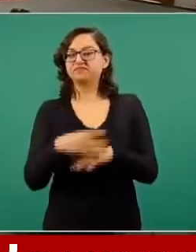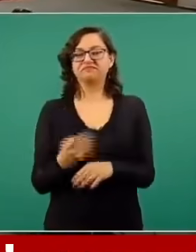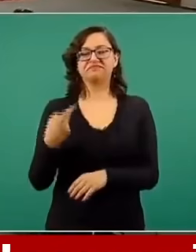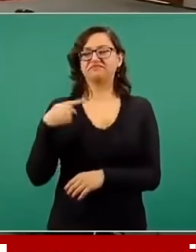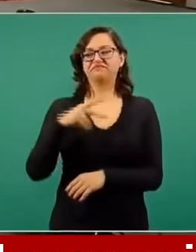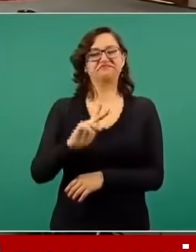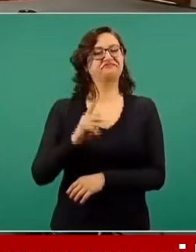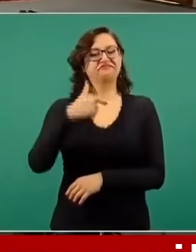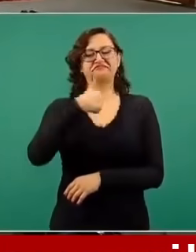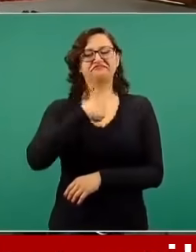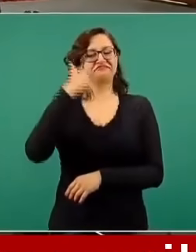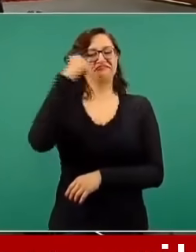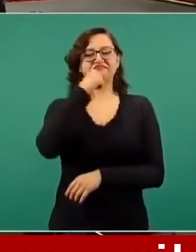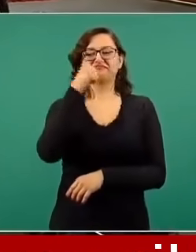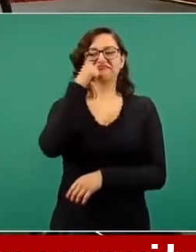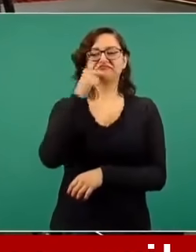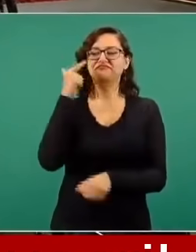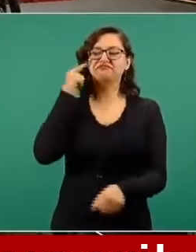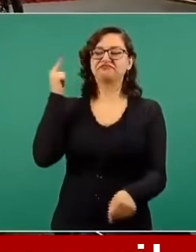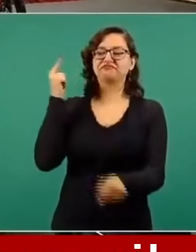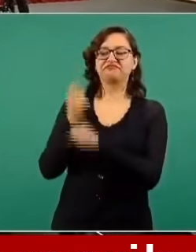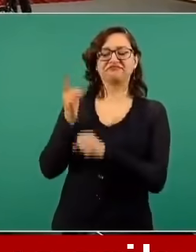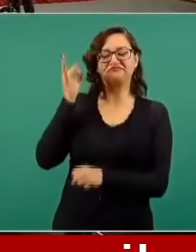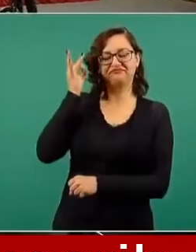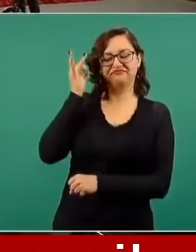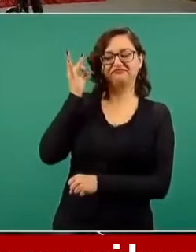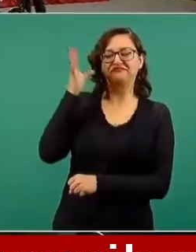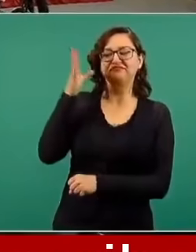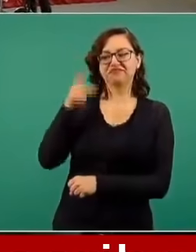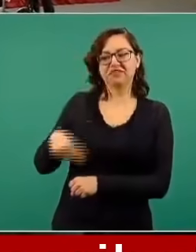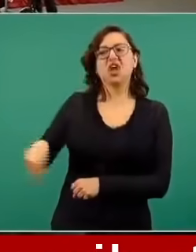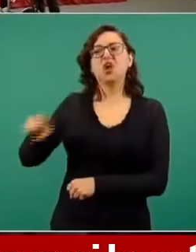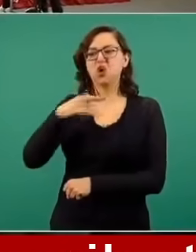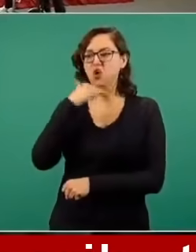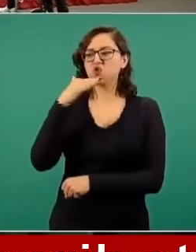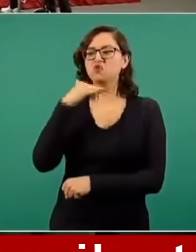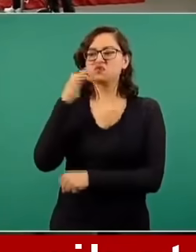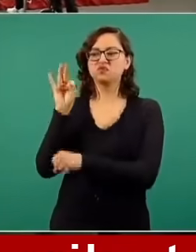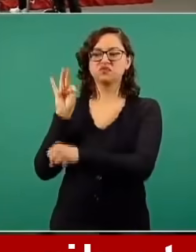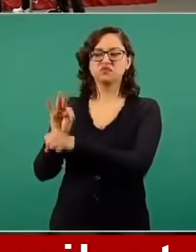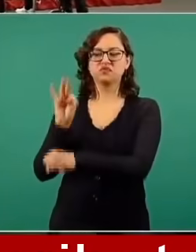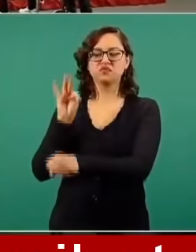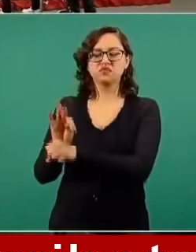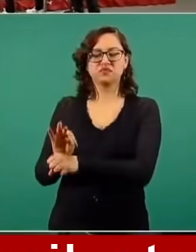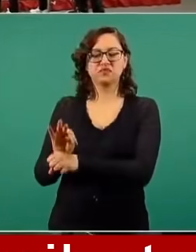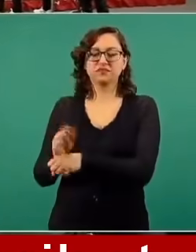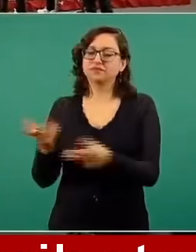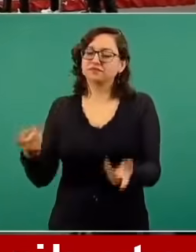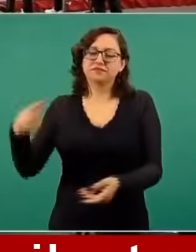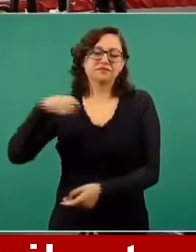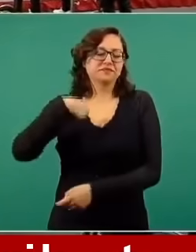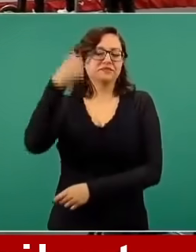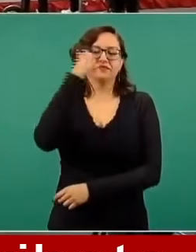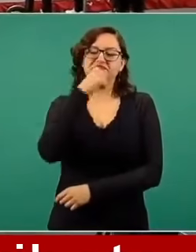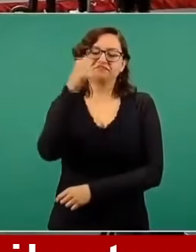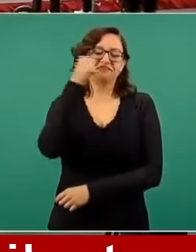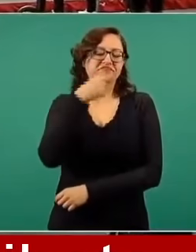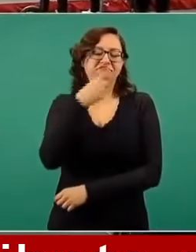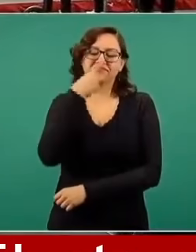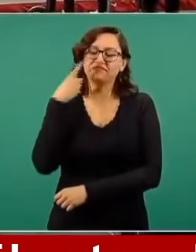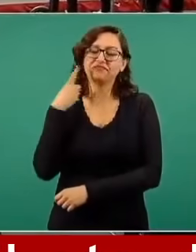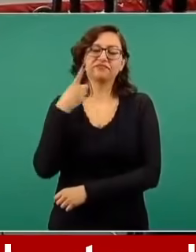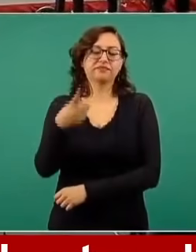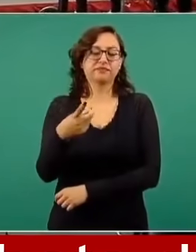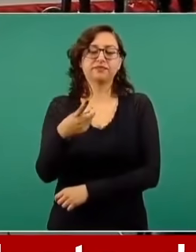Mexicanos en Favor de la Corrupción. Se acuerda que siempre he mencionado de que